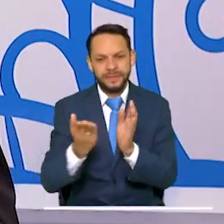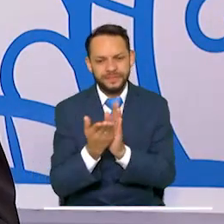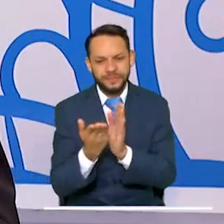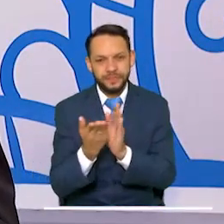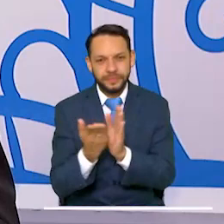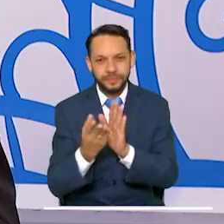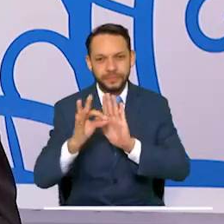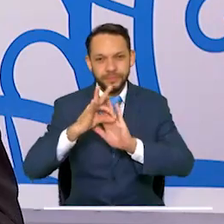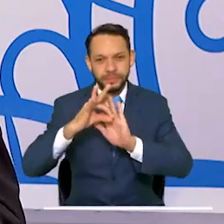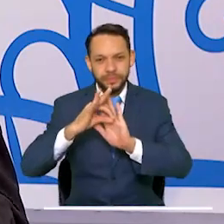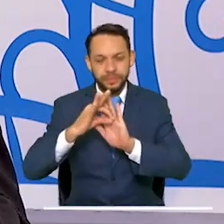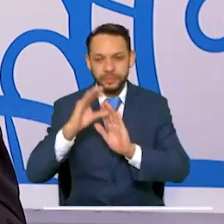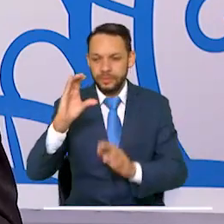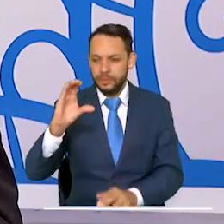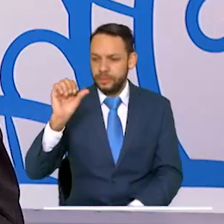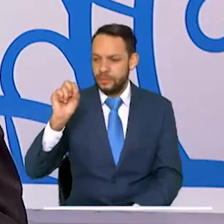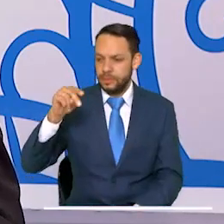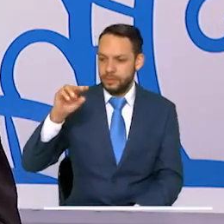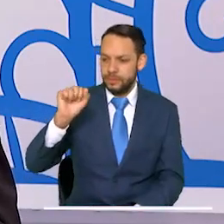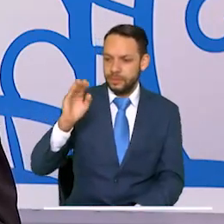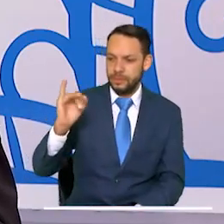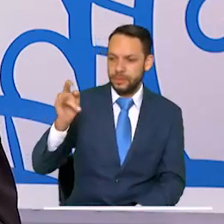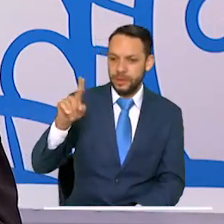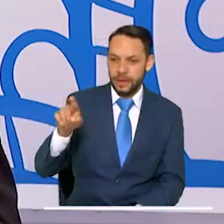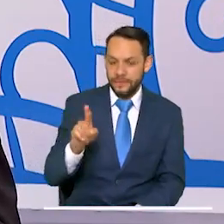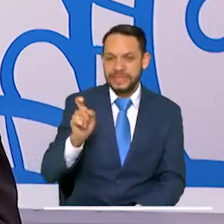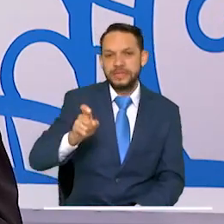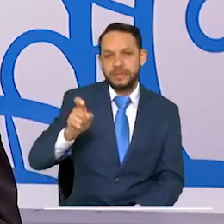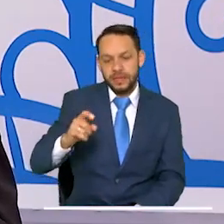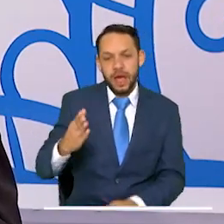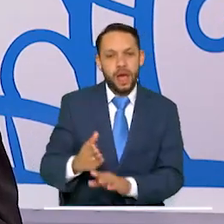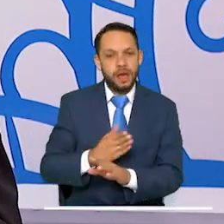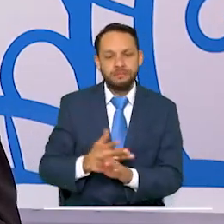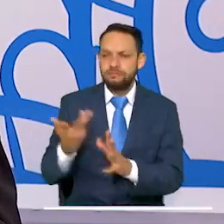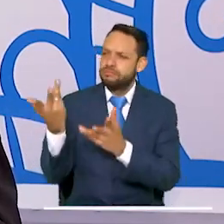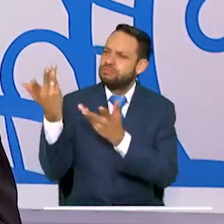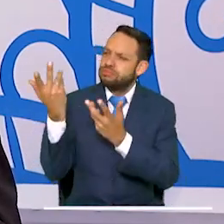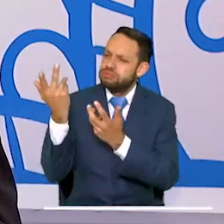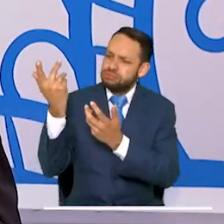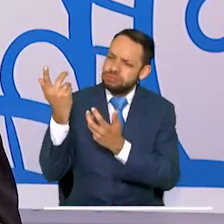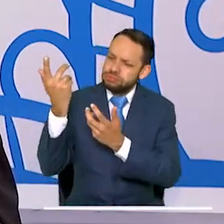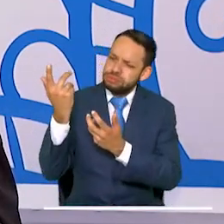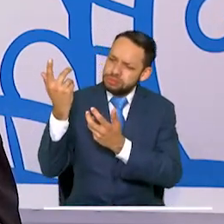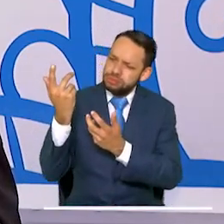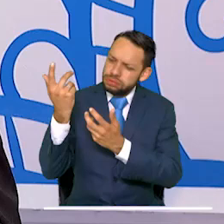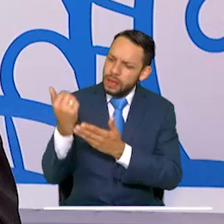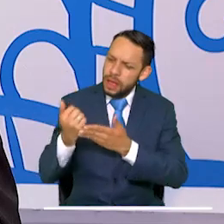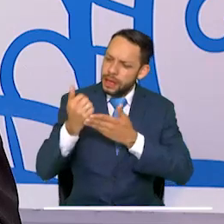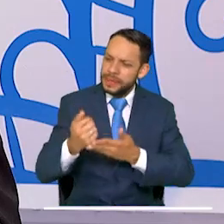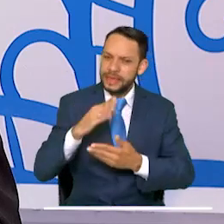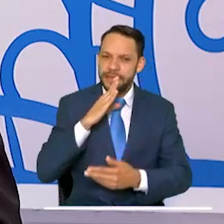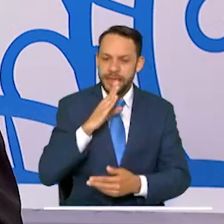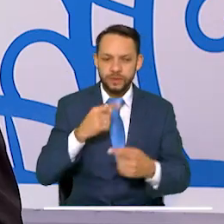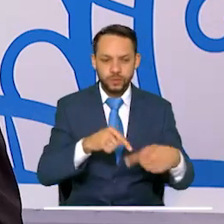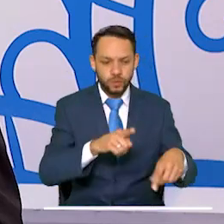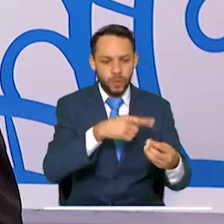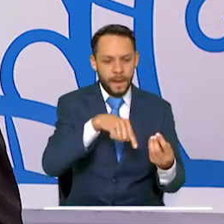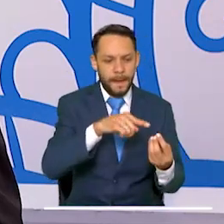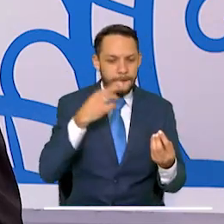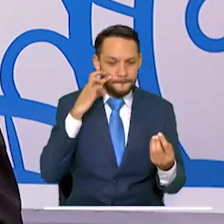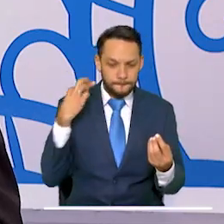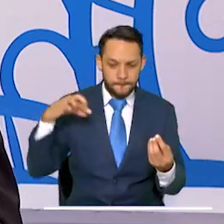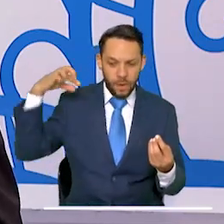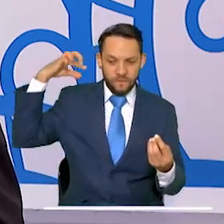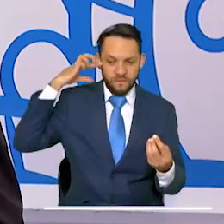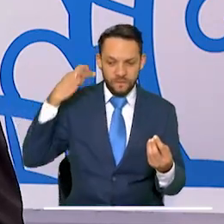Medicinal, como lo planteábamos ahorita al principio del programa. En esta ocasión, para los profesionales en el campo de la